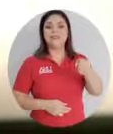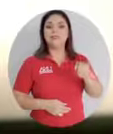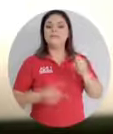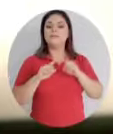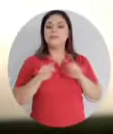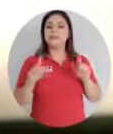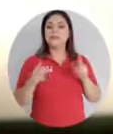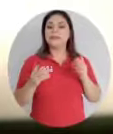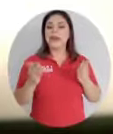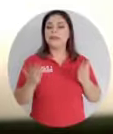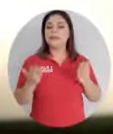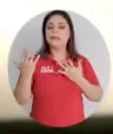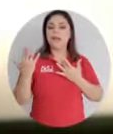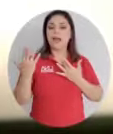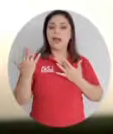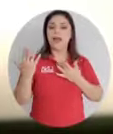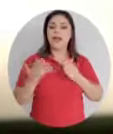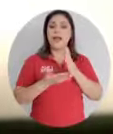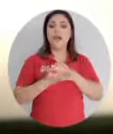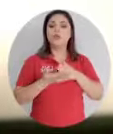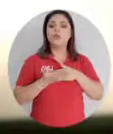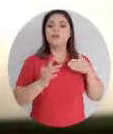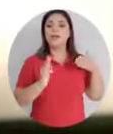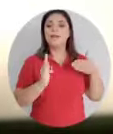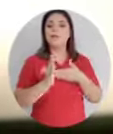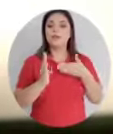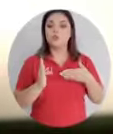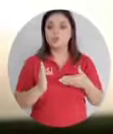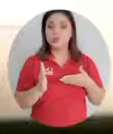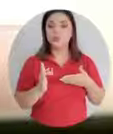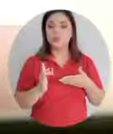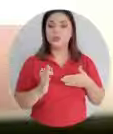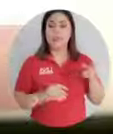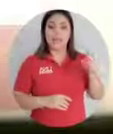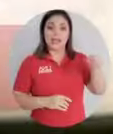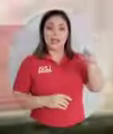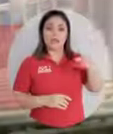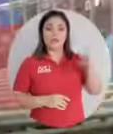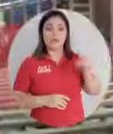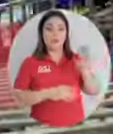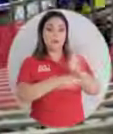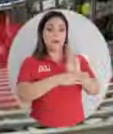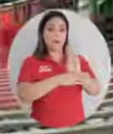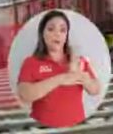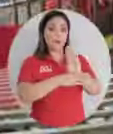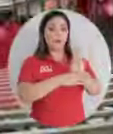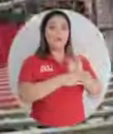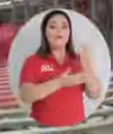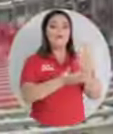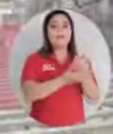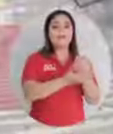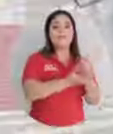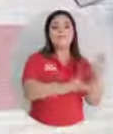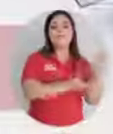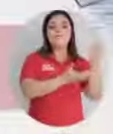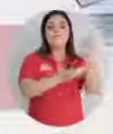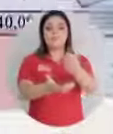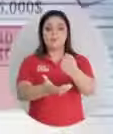esperar algunos efectos. Ellos como banco que financia la